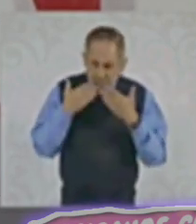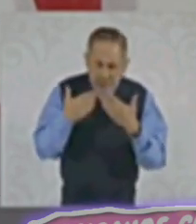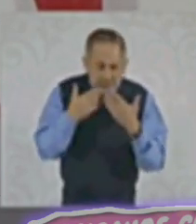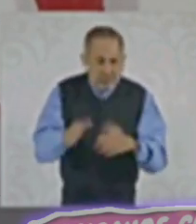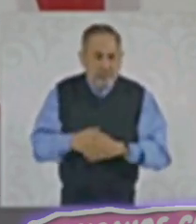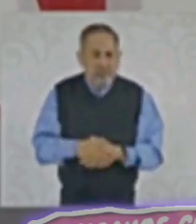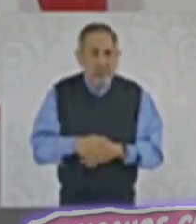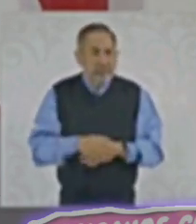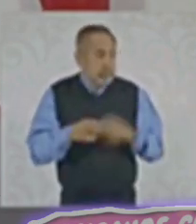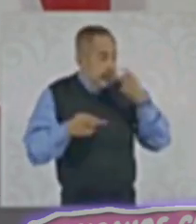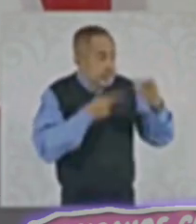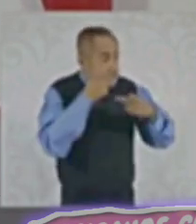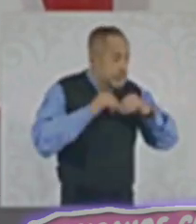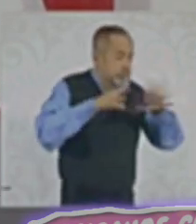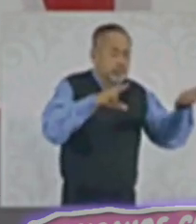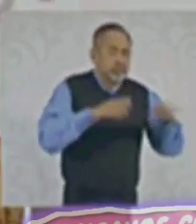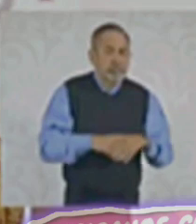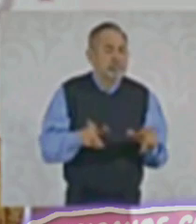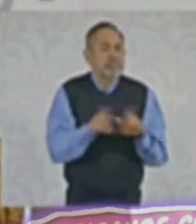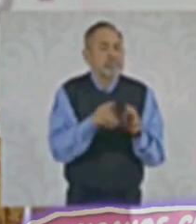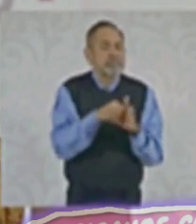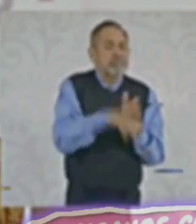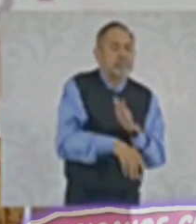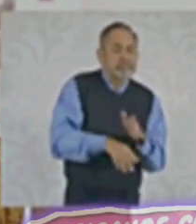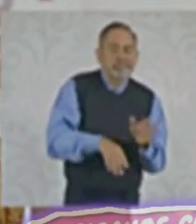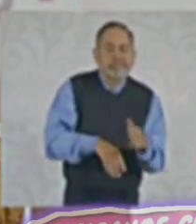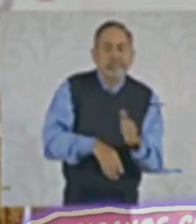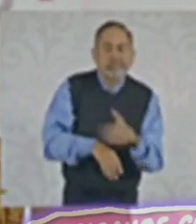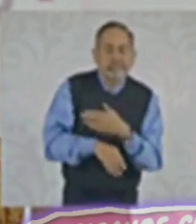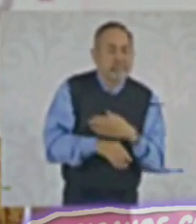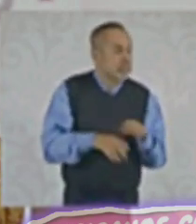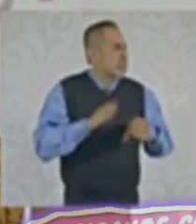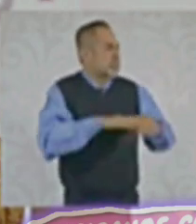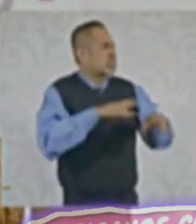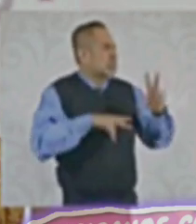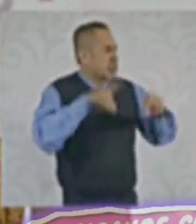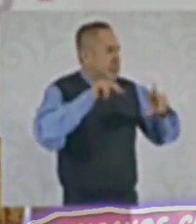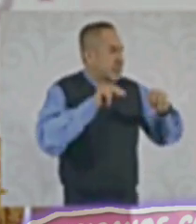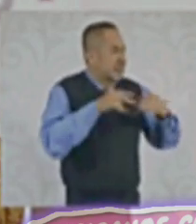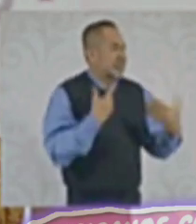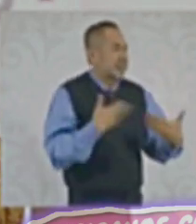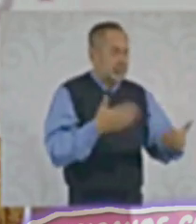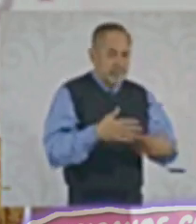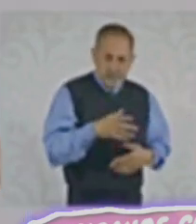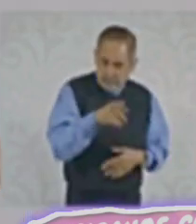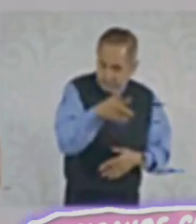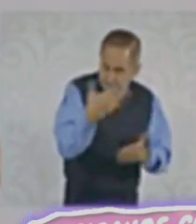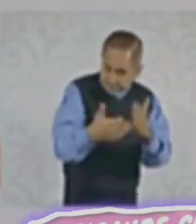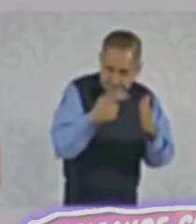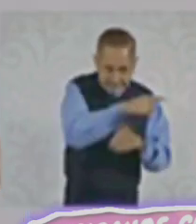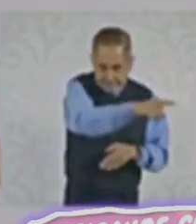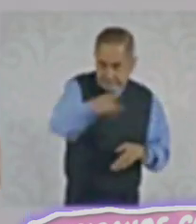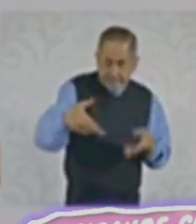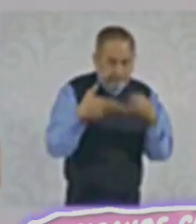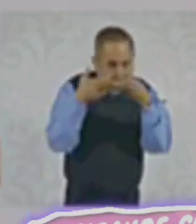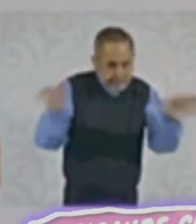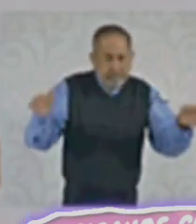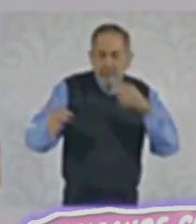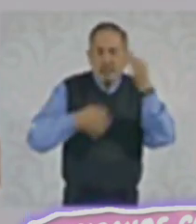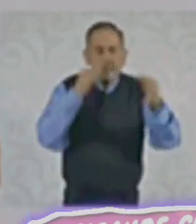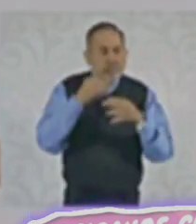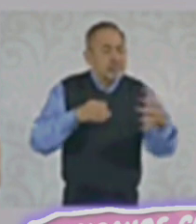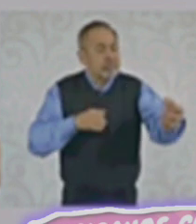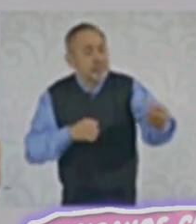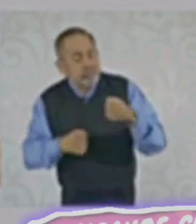poco espacio en los medios. Valdría la pena que se abriera también los medios de comunicación a